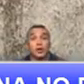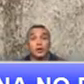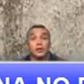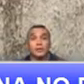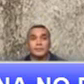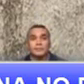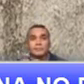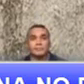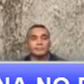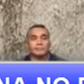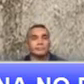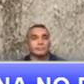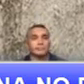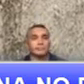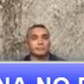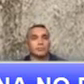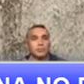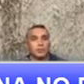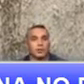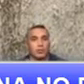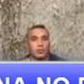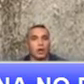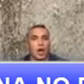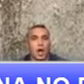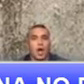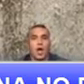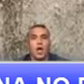de las poblaciones al borde de la hambruna, tras un